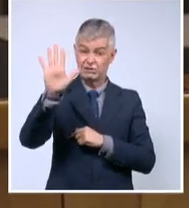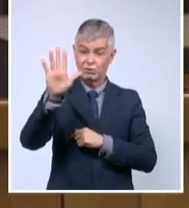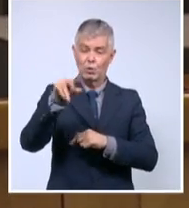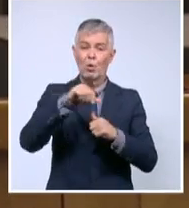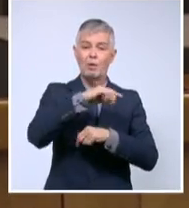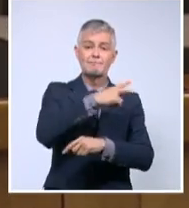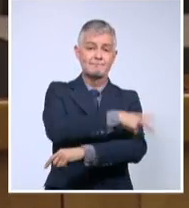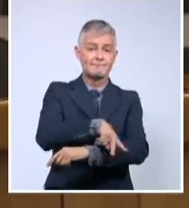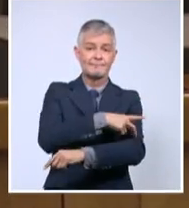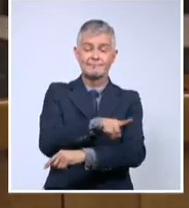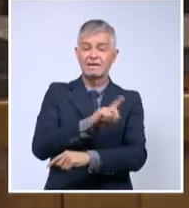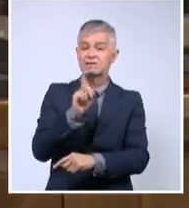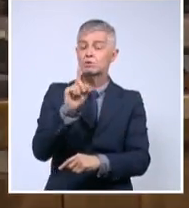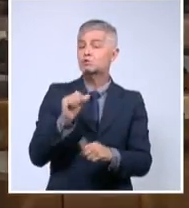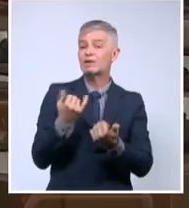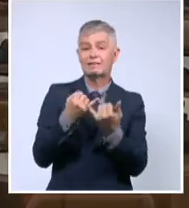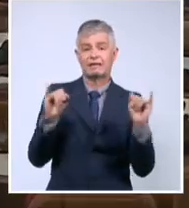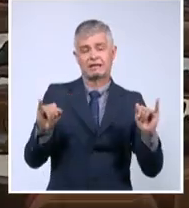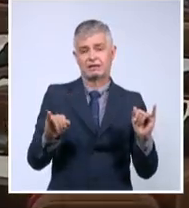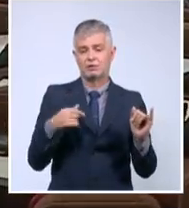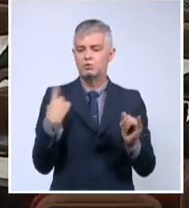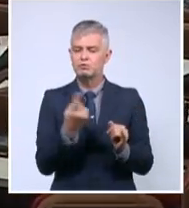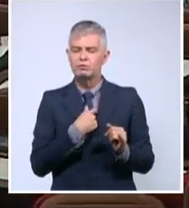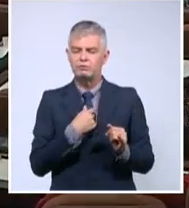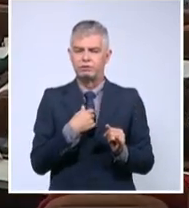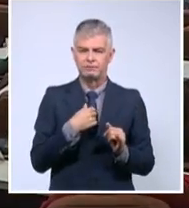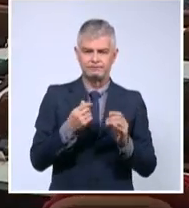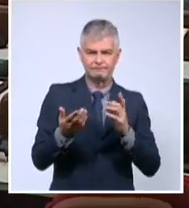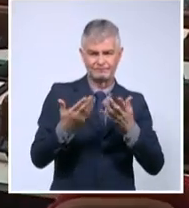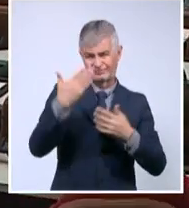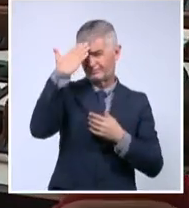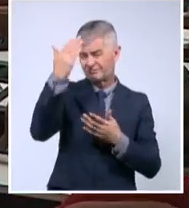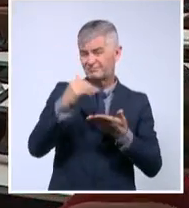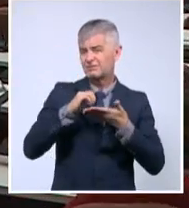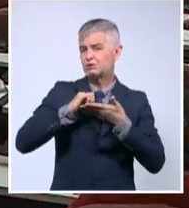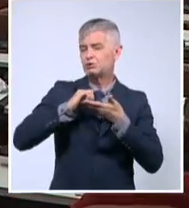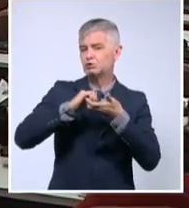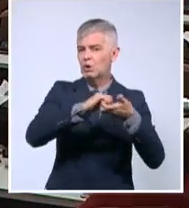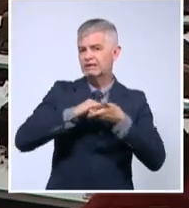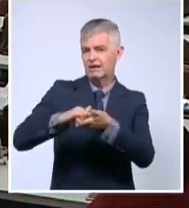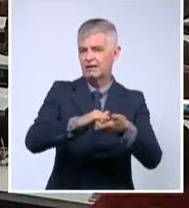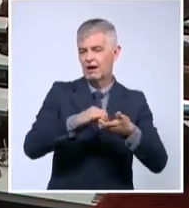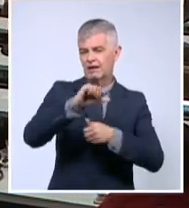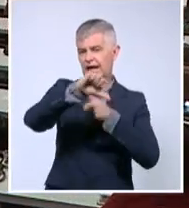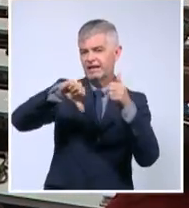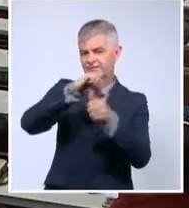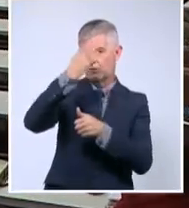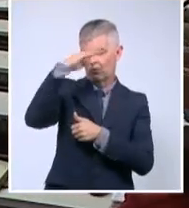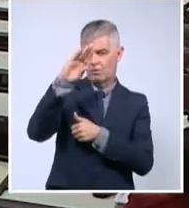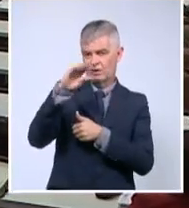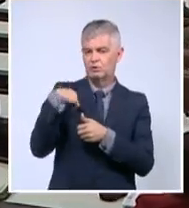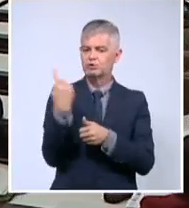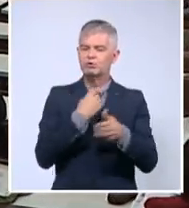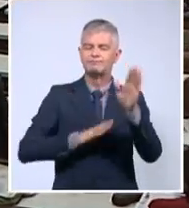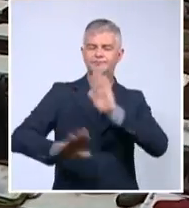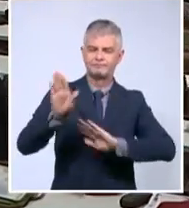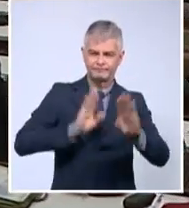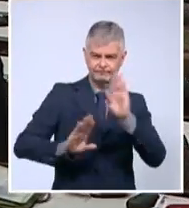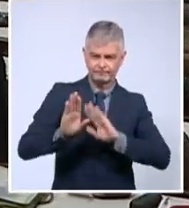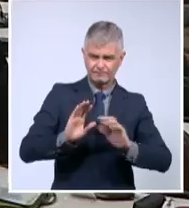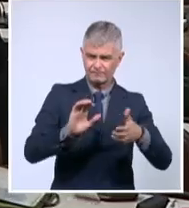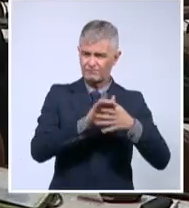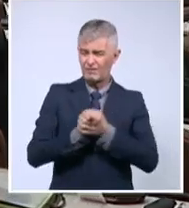independientes. Agradecimos la solidaridad y el respeto del Caribe hacia Cuba y defendimos con valentía la amistad